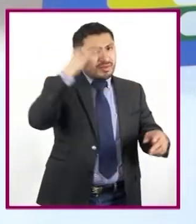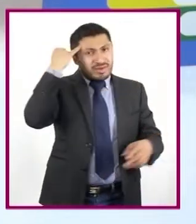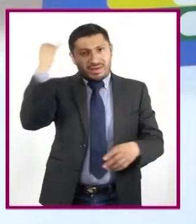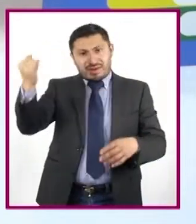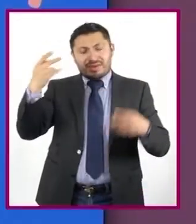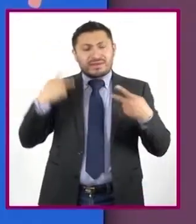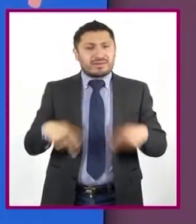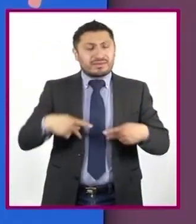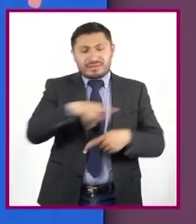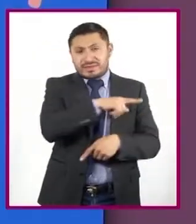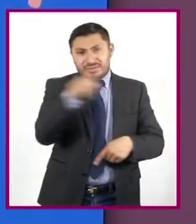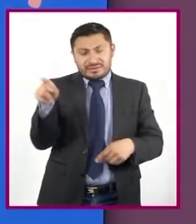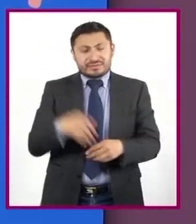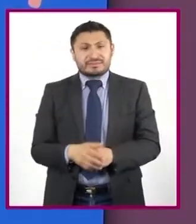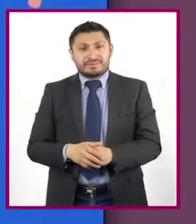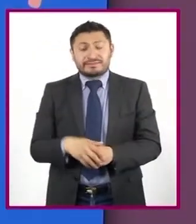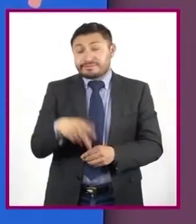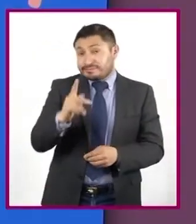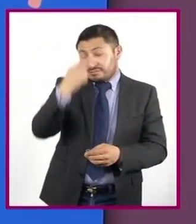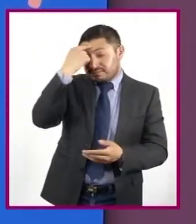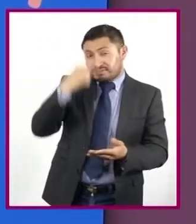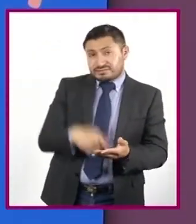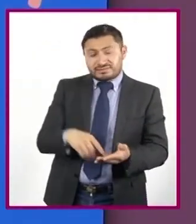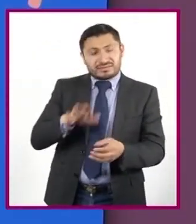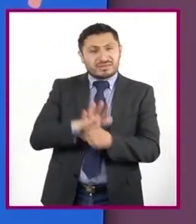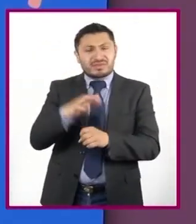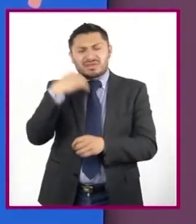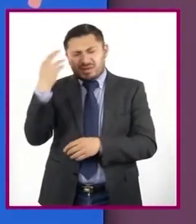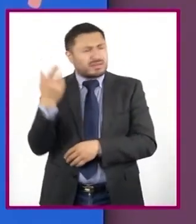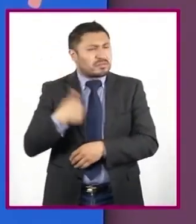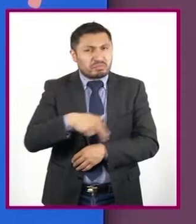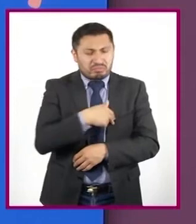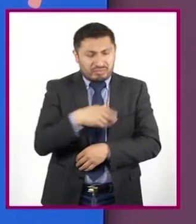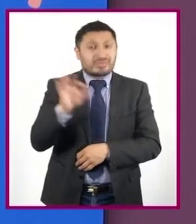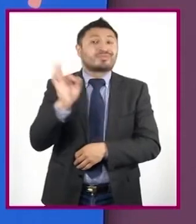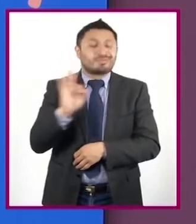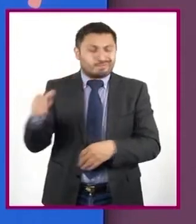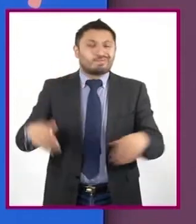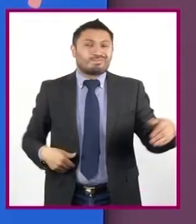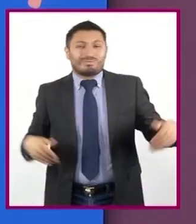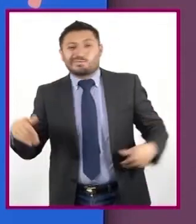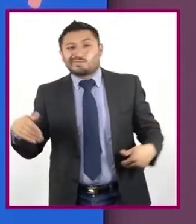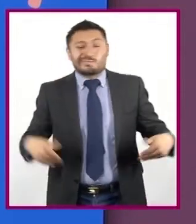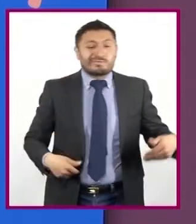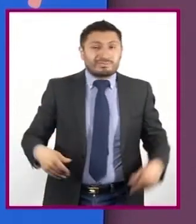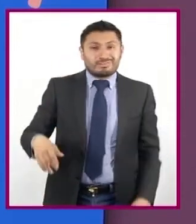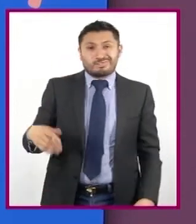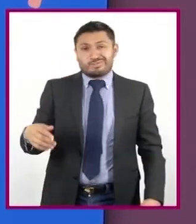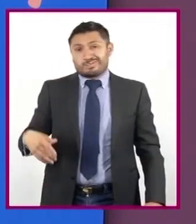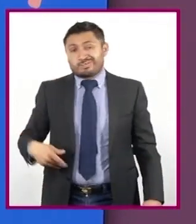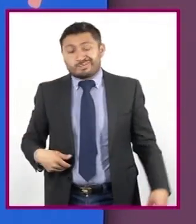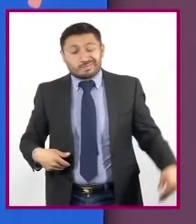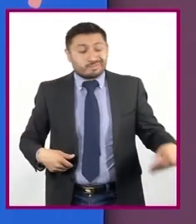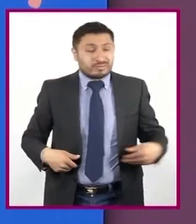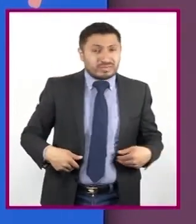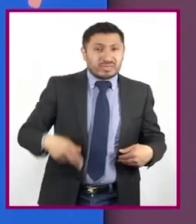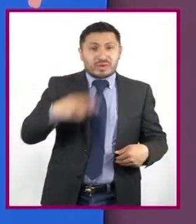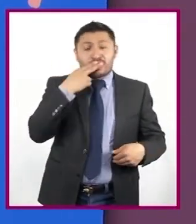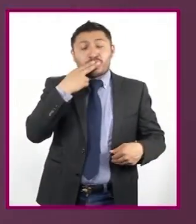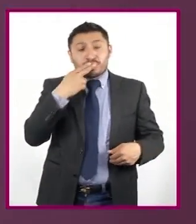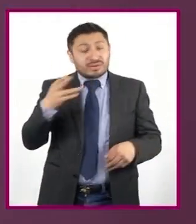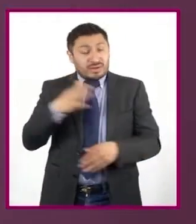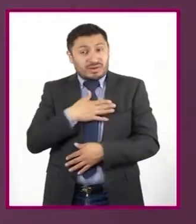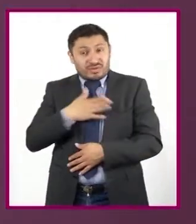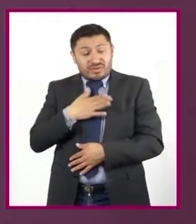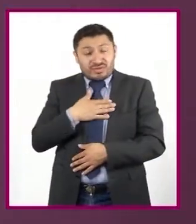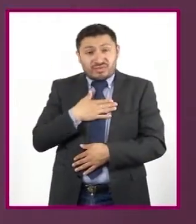idea. Pero creo que a cualquiera de nosotros nos molestaría que utilizaran un trabajo, ya sea intelectual o